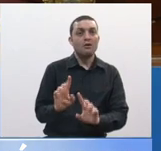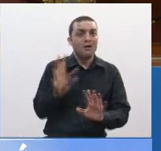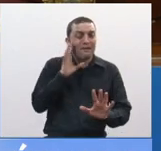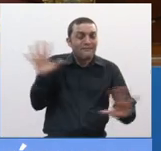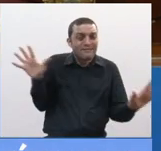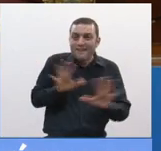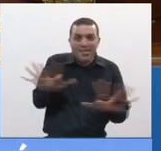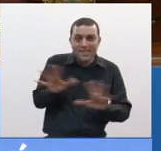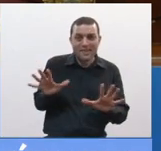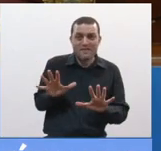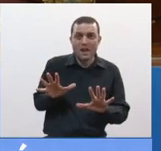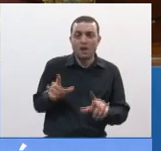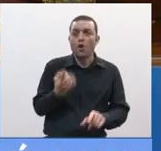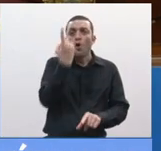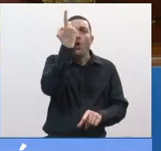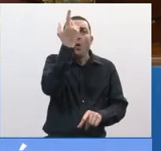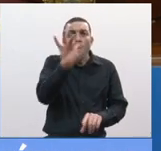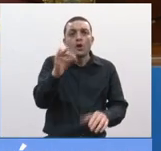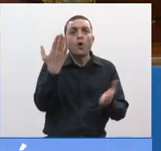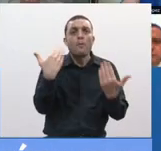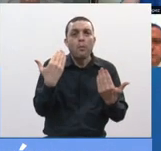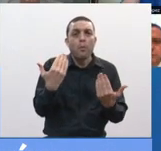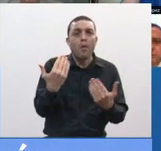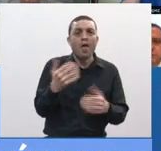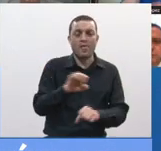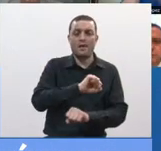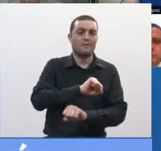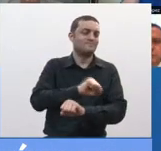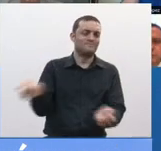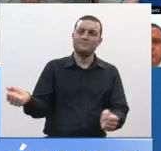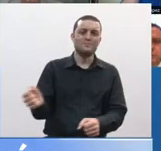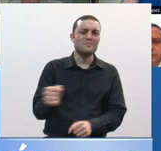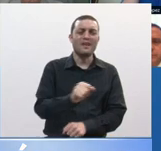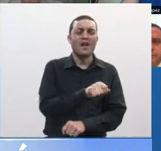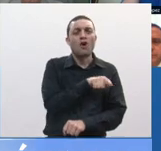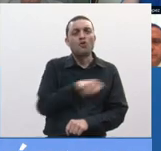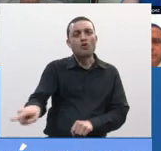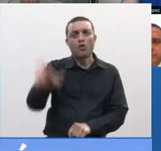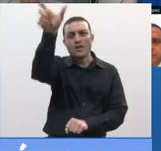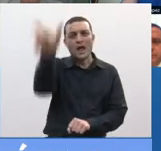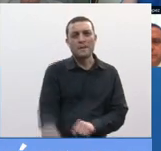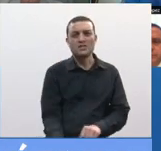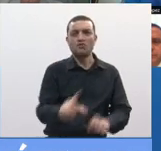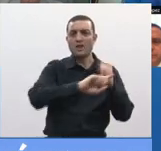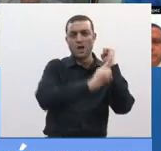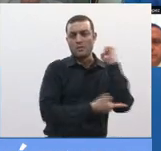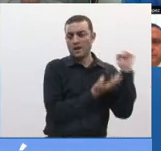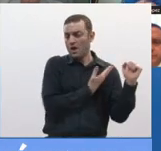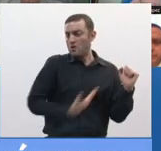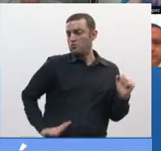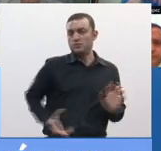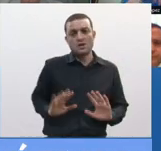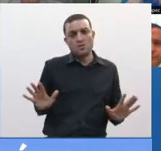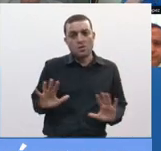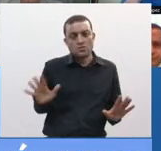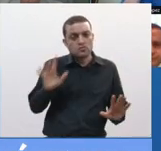incumben al Poder Ejecutivo, que es el ámbito en el cual se realiza la propuesta de los candidatos a ocupar los cargos en cuestión, porque